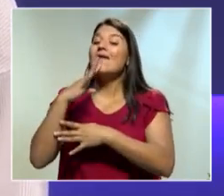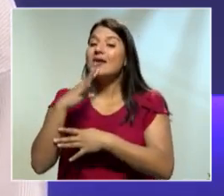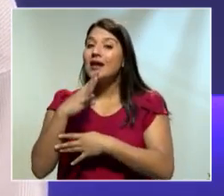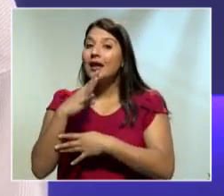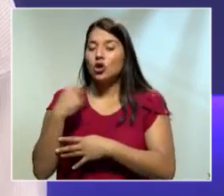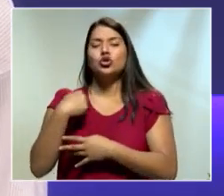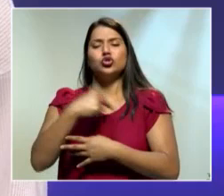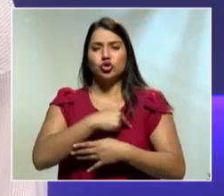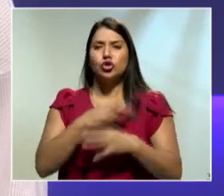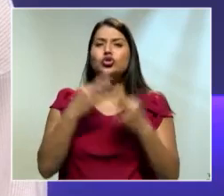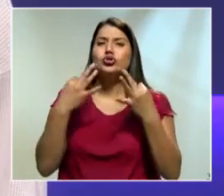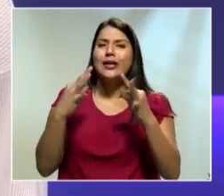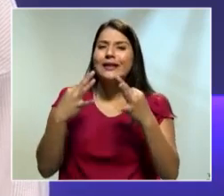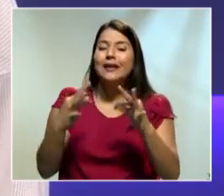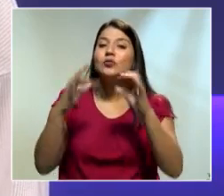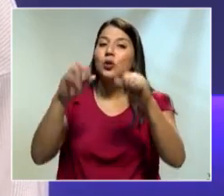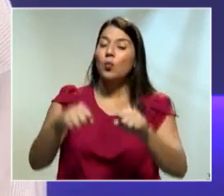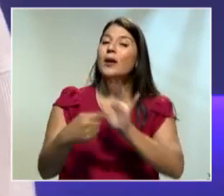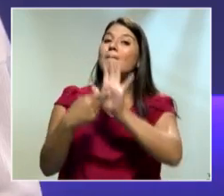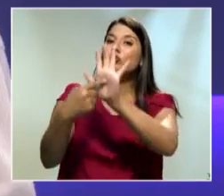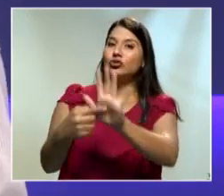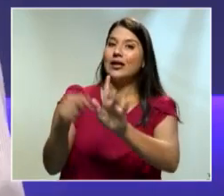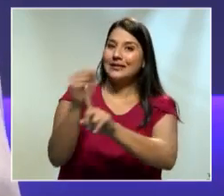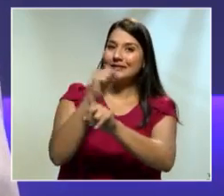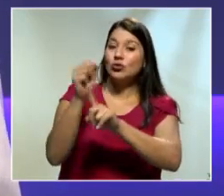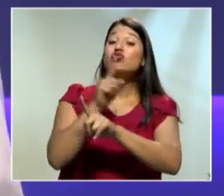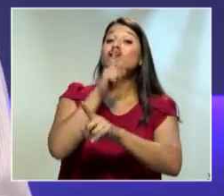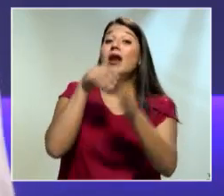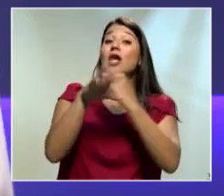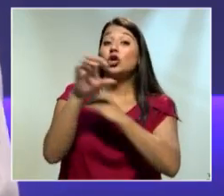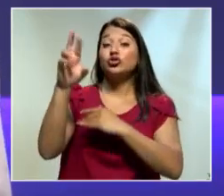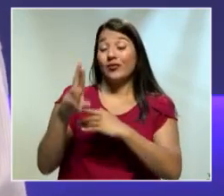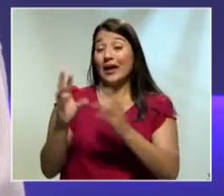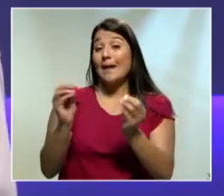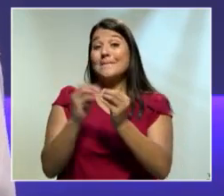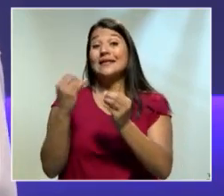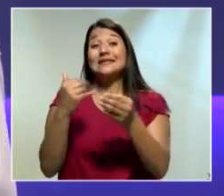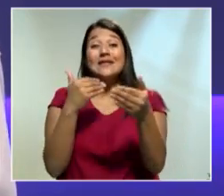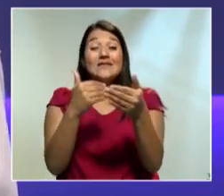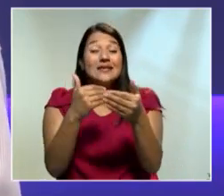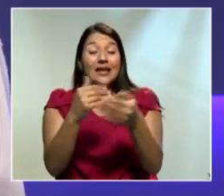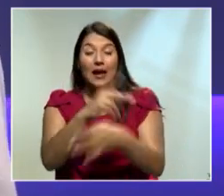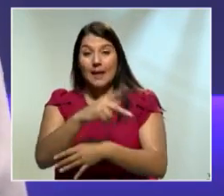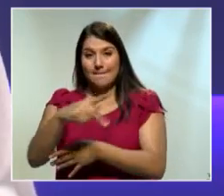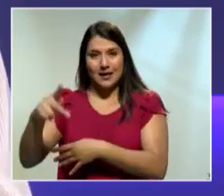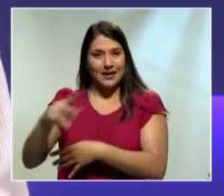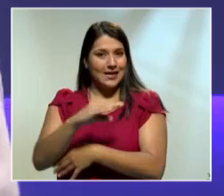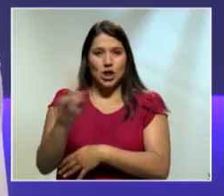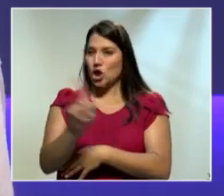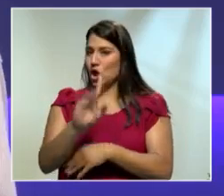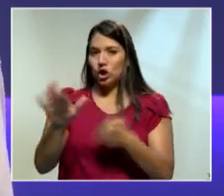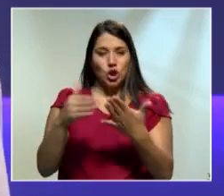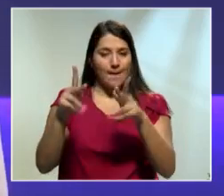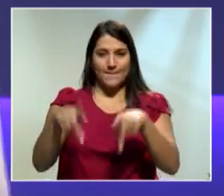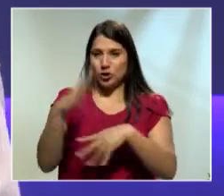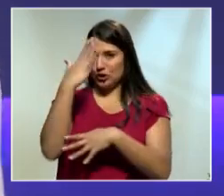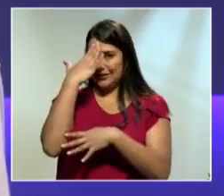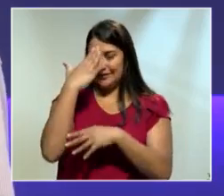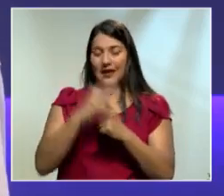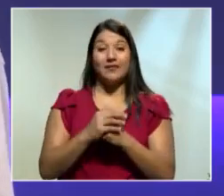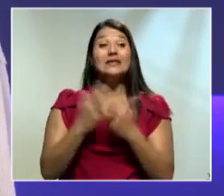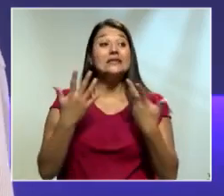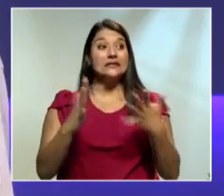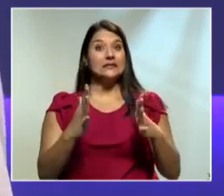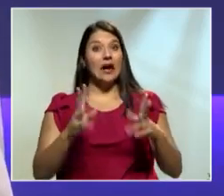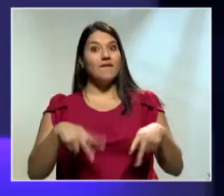estado como tratando de visibilizar. Y es que las personas en las zonas costeras no todas saben lo que está pasándoles. Están ya viviendo las consecuencias de manera directa.